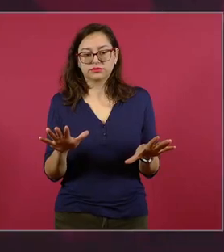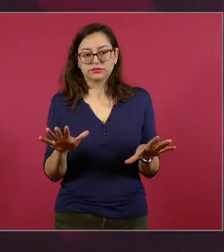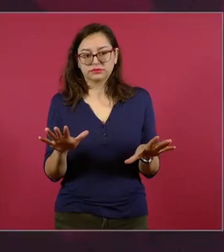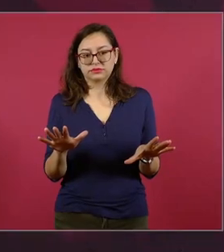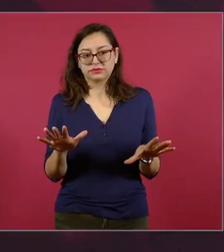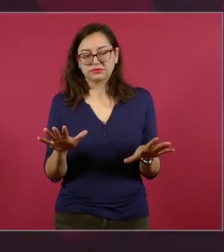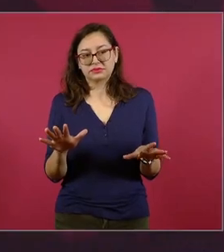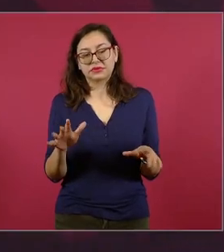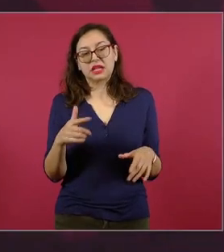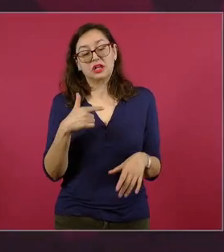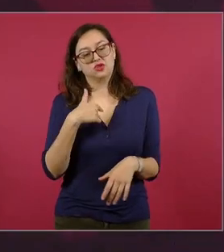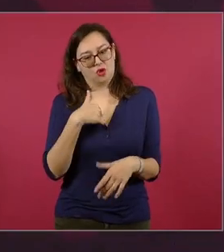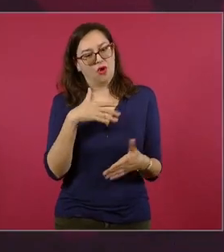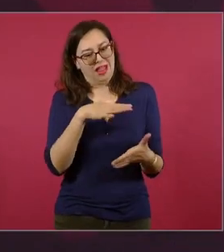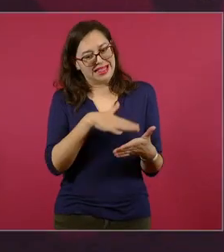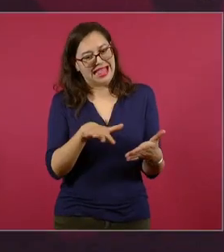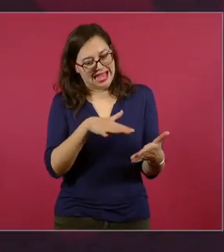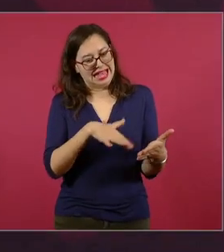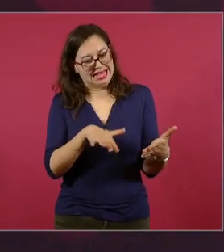leerlo, ¿sí?